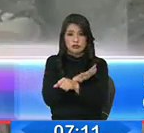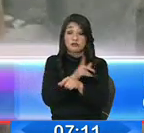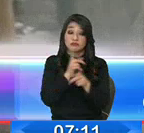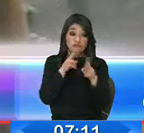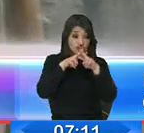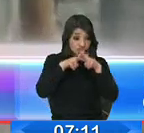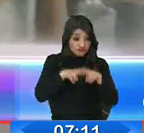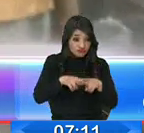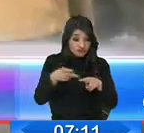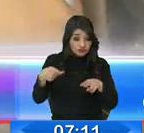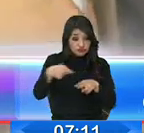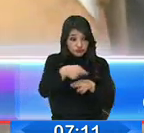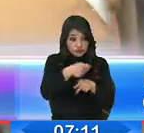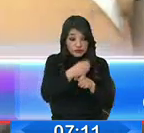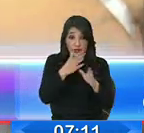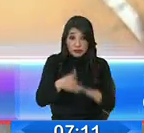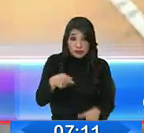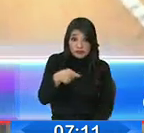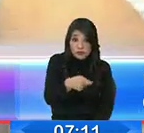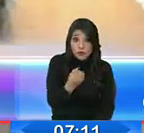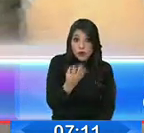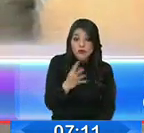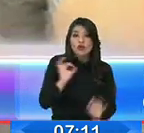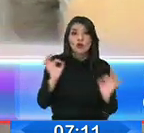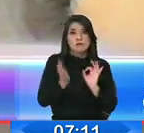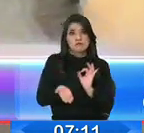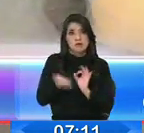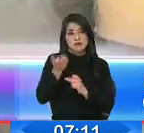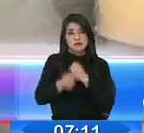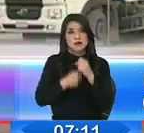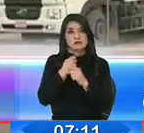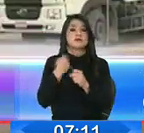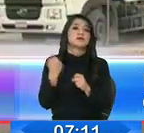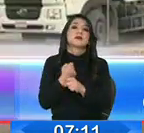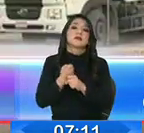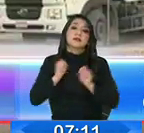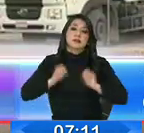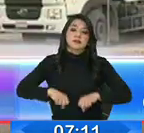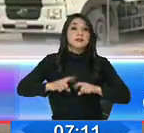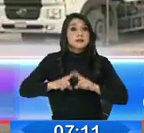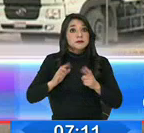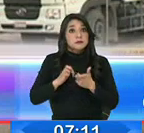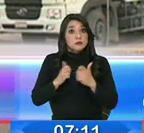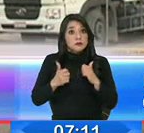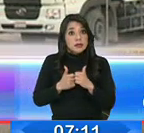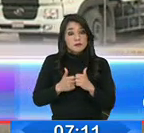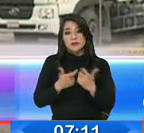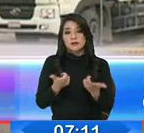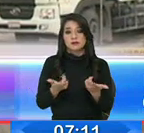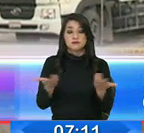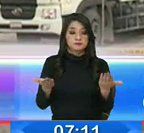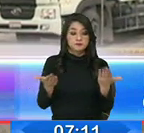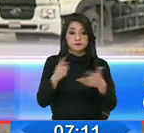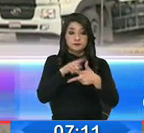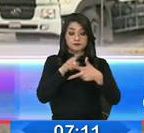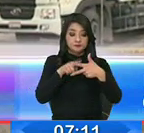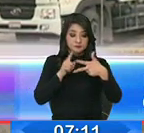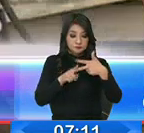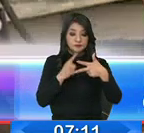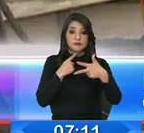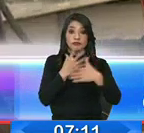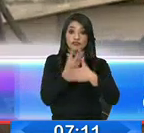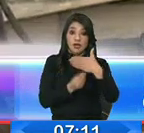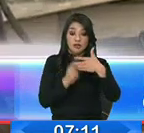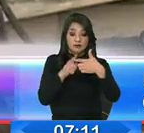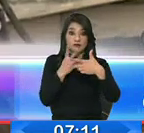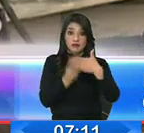revisión del aporte de los trabajadores hasta el incremento de los años de trabajo. El problema se agravaría si es que uno de estos tres factores falla o si